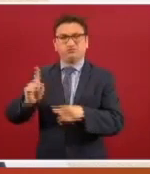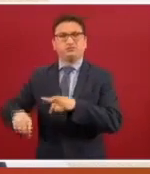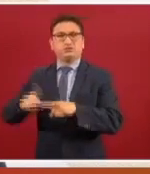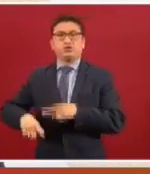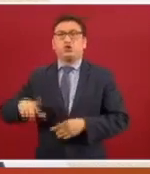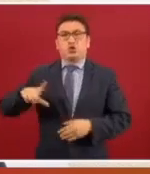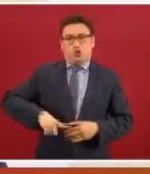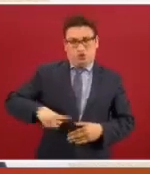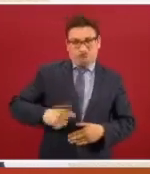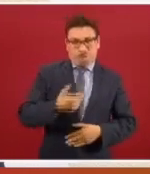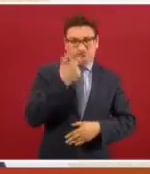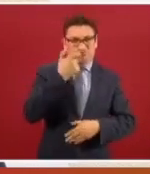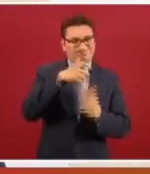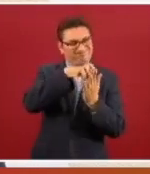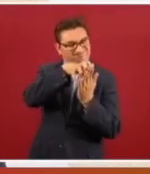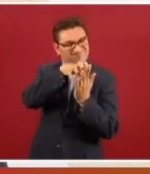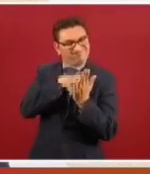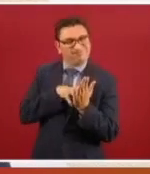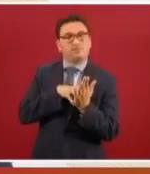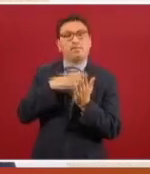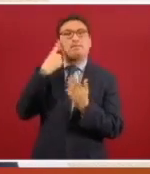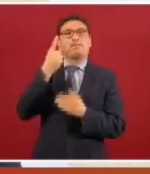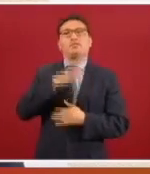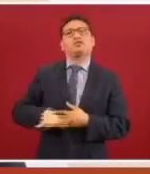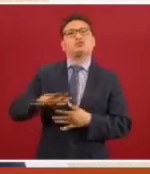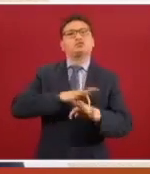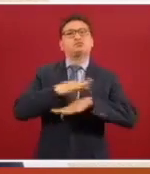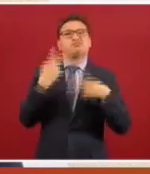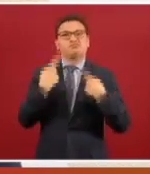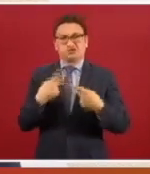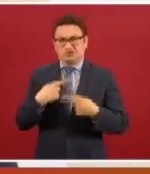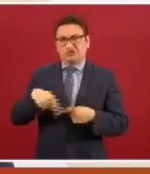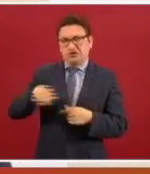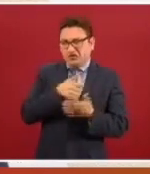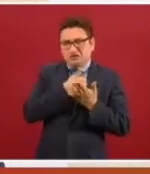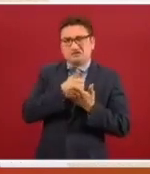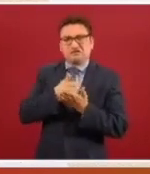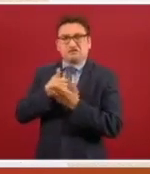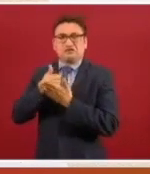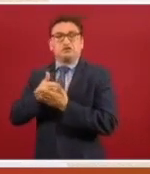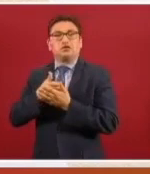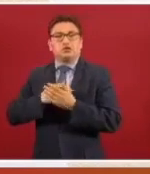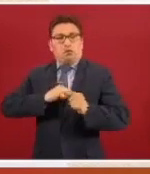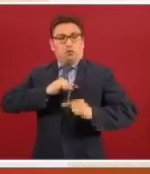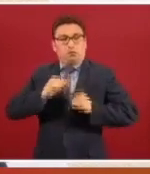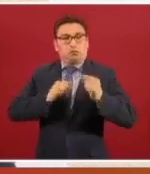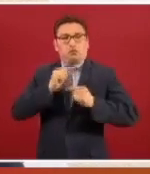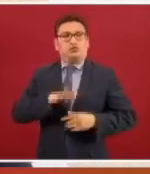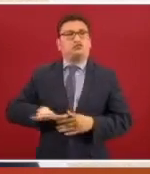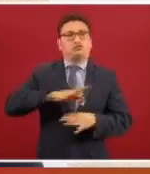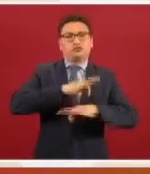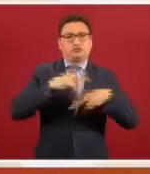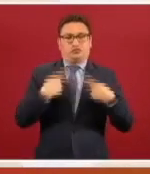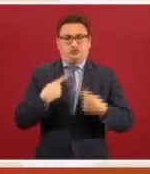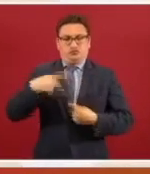costo del gobierno a la sociedad y seguir regenerando la vida